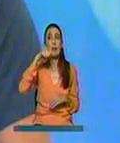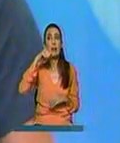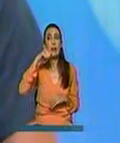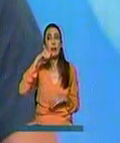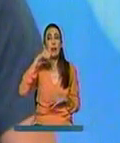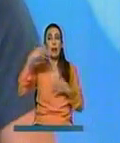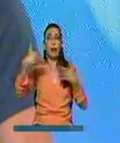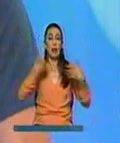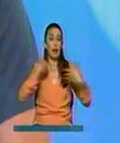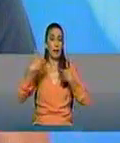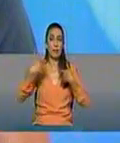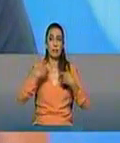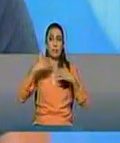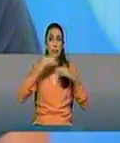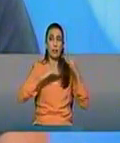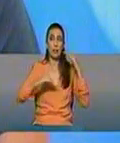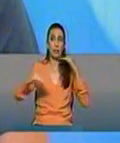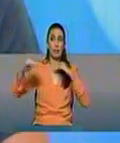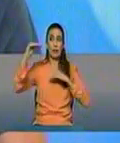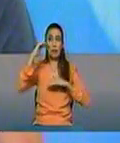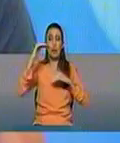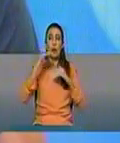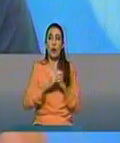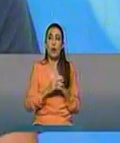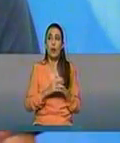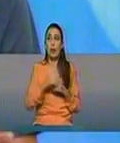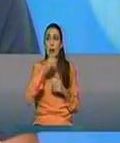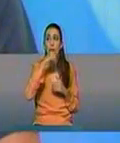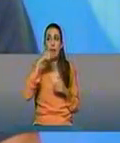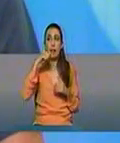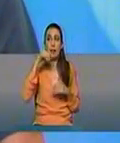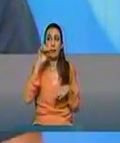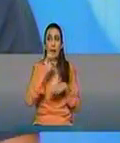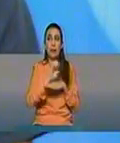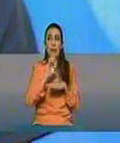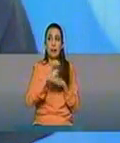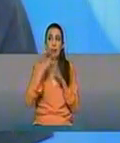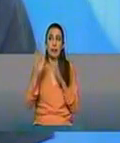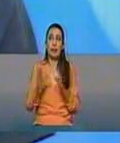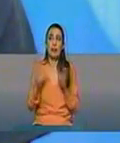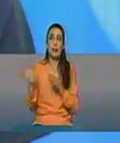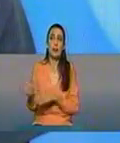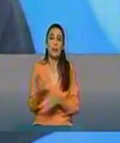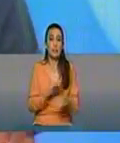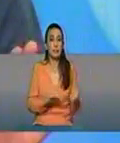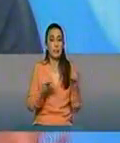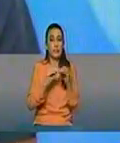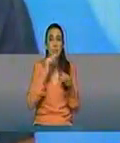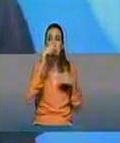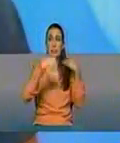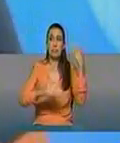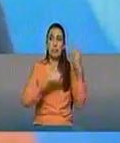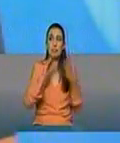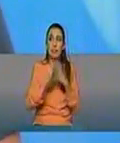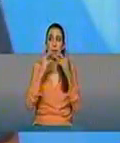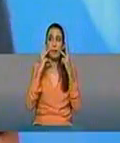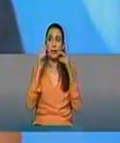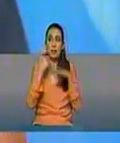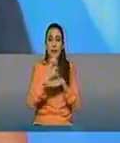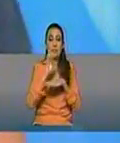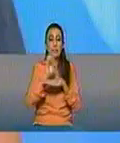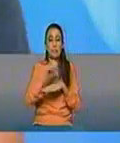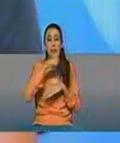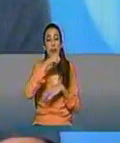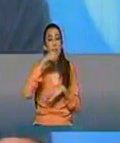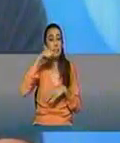de una manera brutal. Ecuatoriana, porque la única cerveza ecuatoriana es la artesanal. Sí, exactamente. Así que por eso digo la cerveza